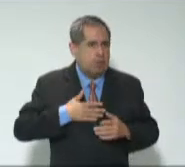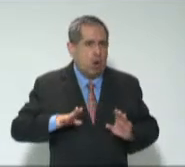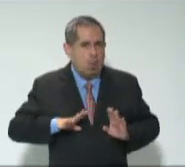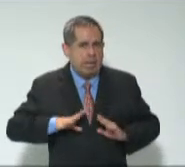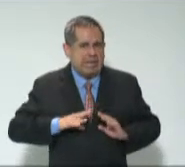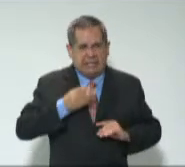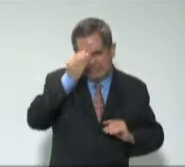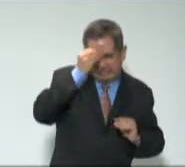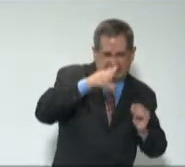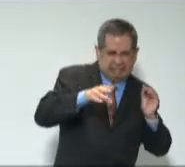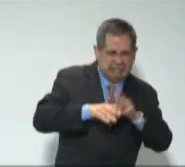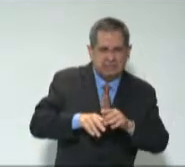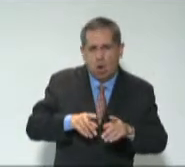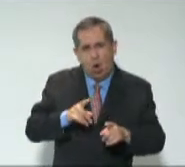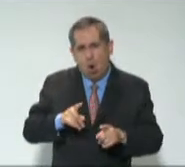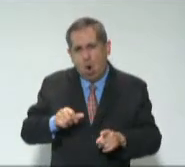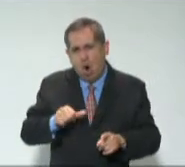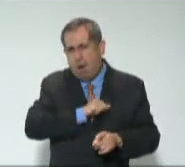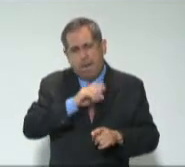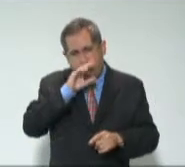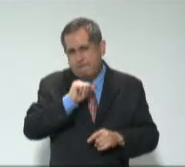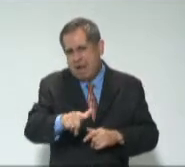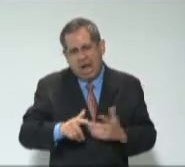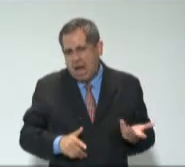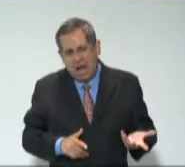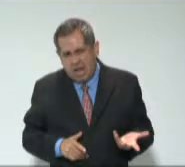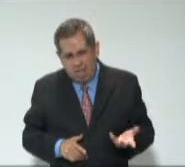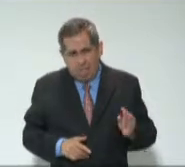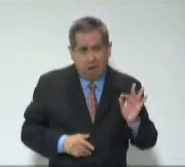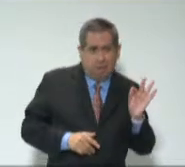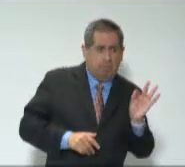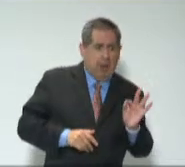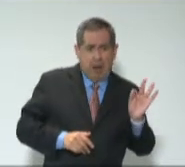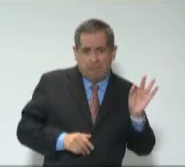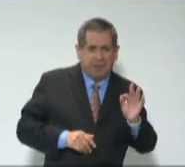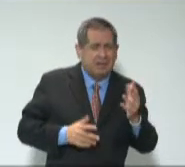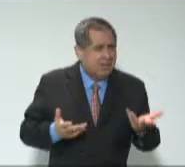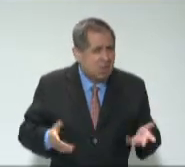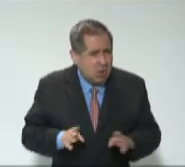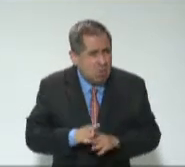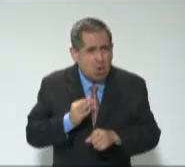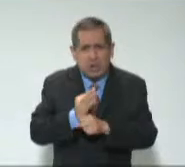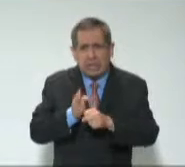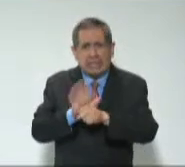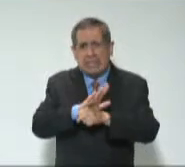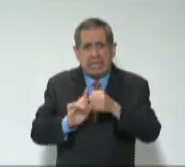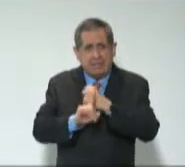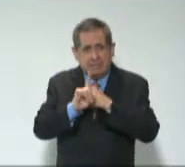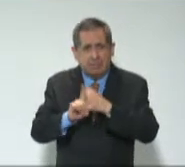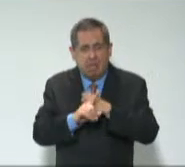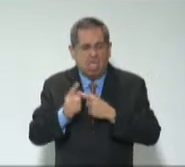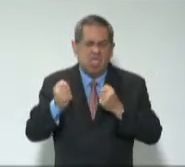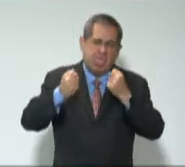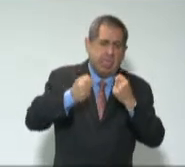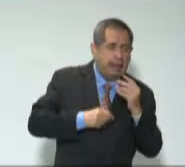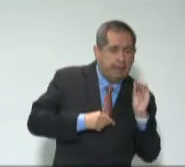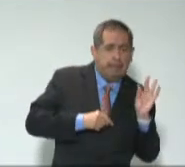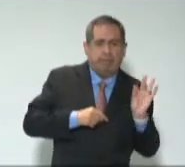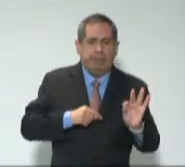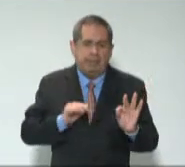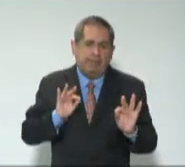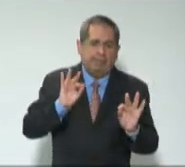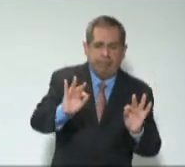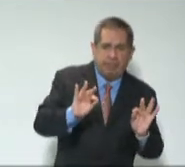francamente mezquinos que persisten en un momento de crisis como este en Buscar